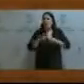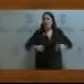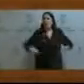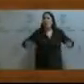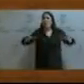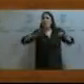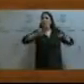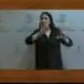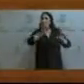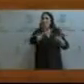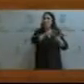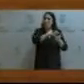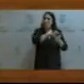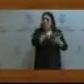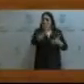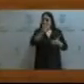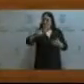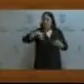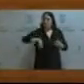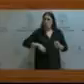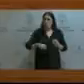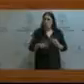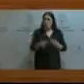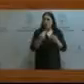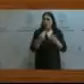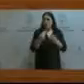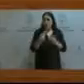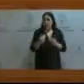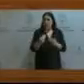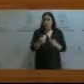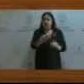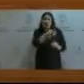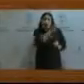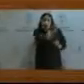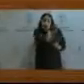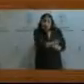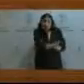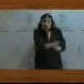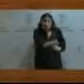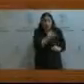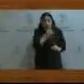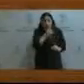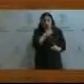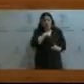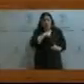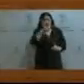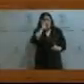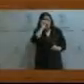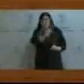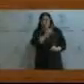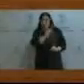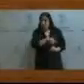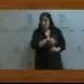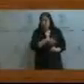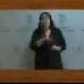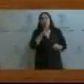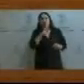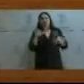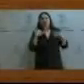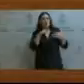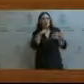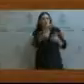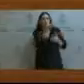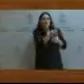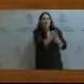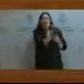ha permanecido callado, al menos nosotros no lo hemos oído, y me alegro de que diga de las palabras. Respecto